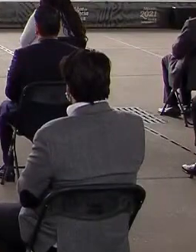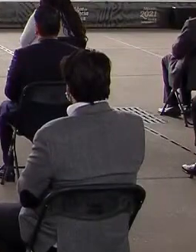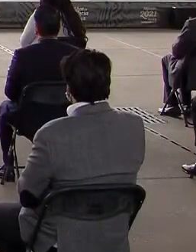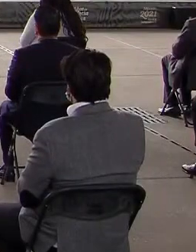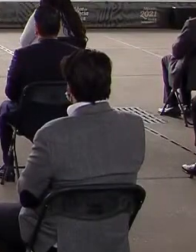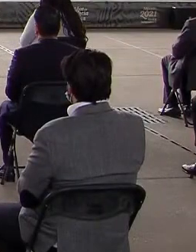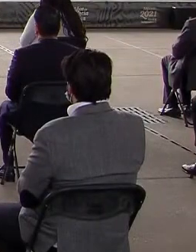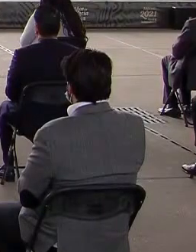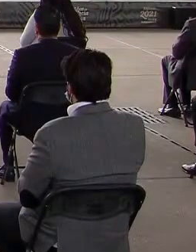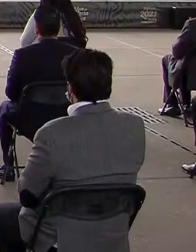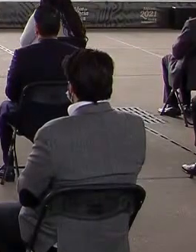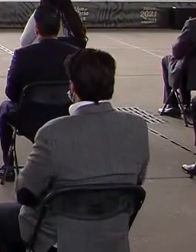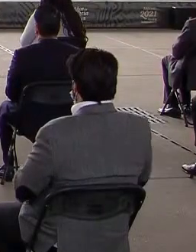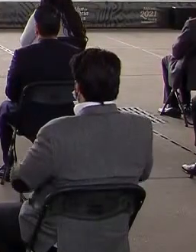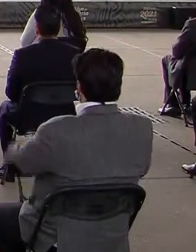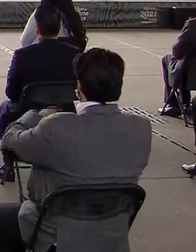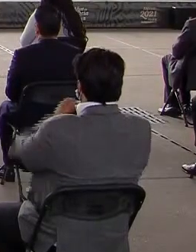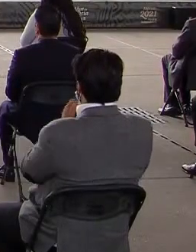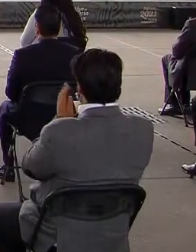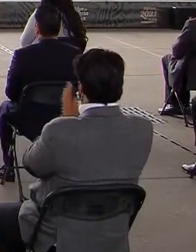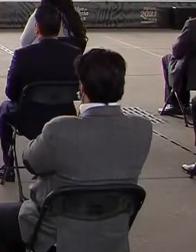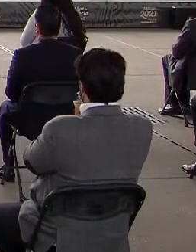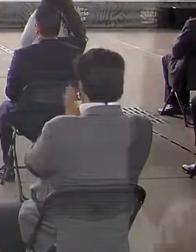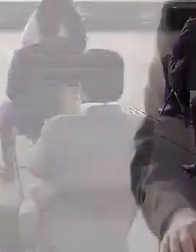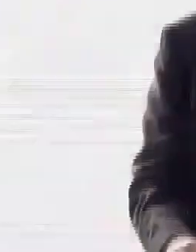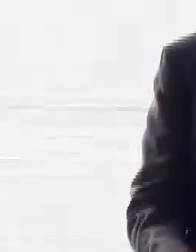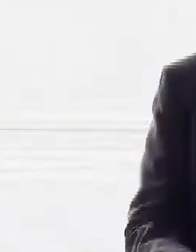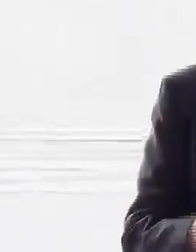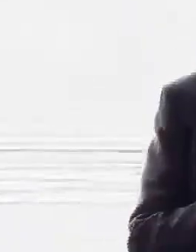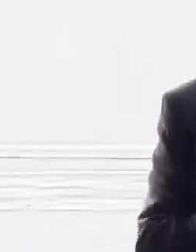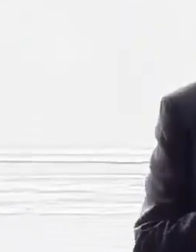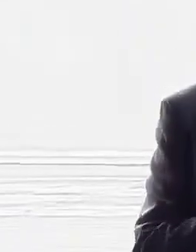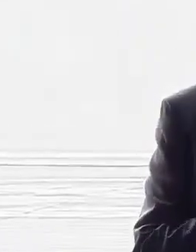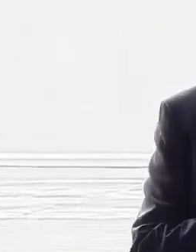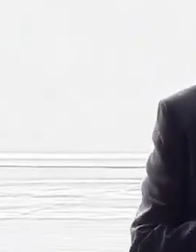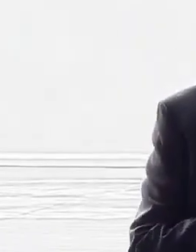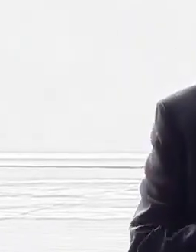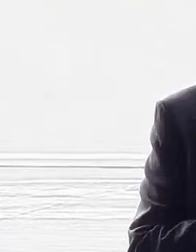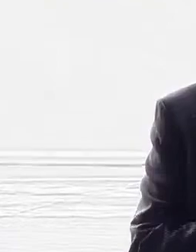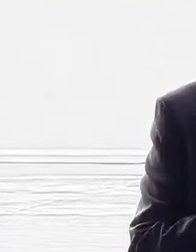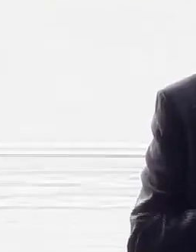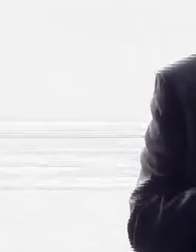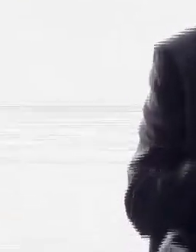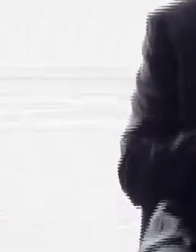Doctora Claudia Sheinbaum Pardo, jefa de gobierno de la Ciudad de México.